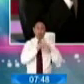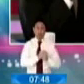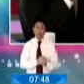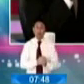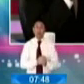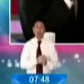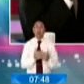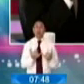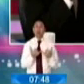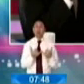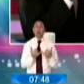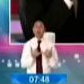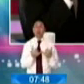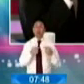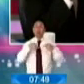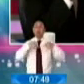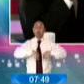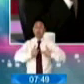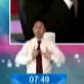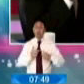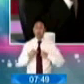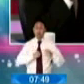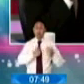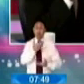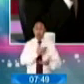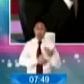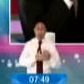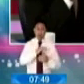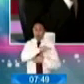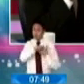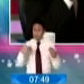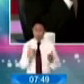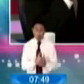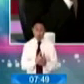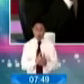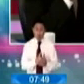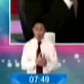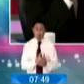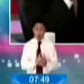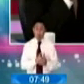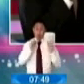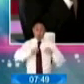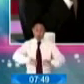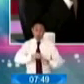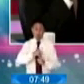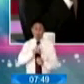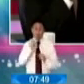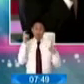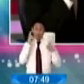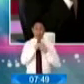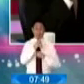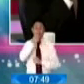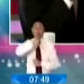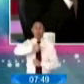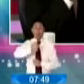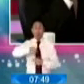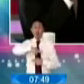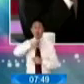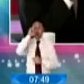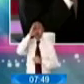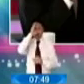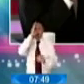nos encontramos exige un esfuerzo compartido desde todos los sectores. Por supuesto, será un momento difícil para los trabajadores, pero el objetivo